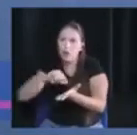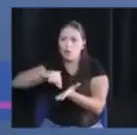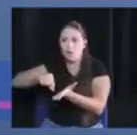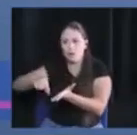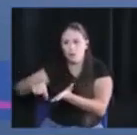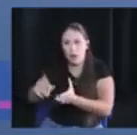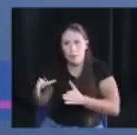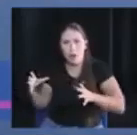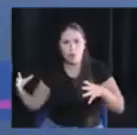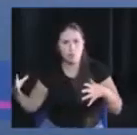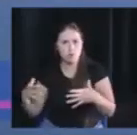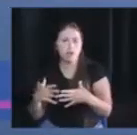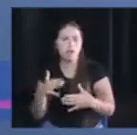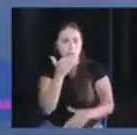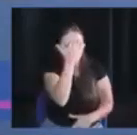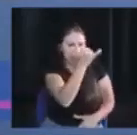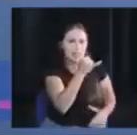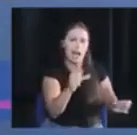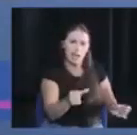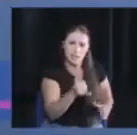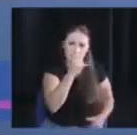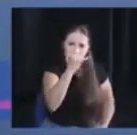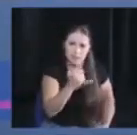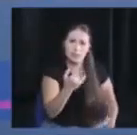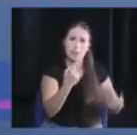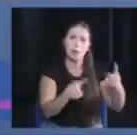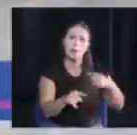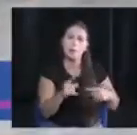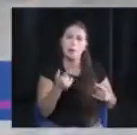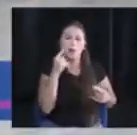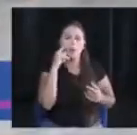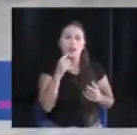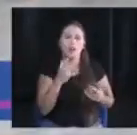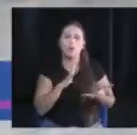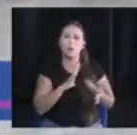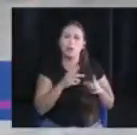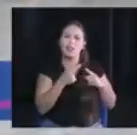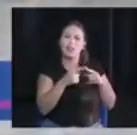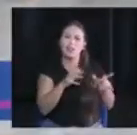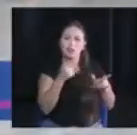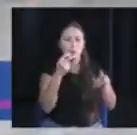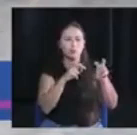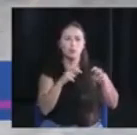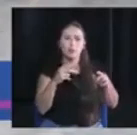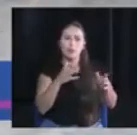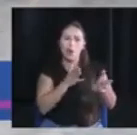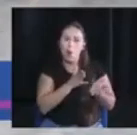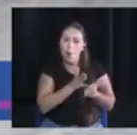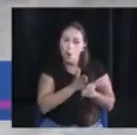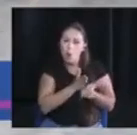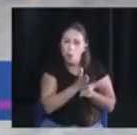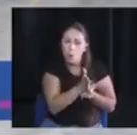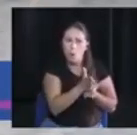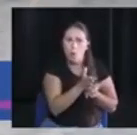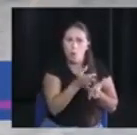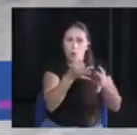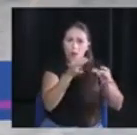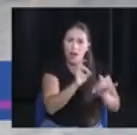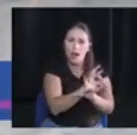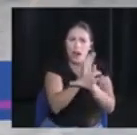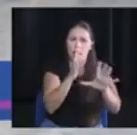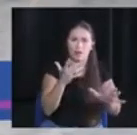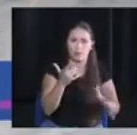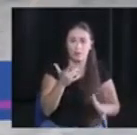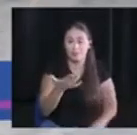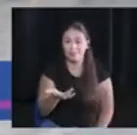está... No digo que el Frente Amplio no lo esté haciendo, pero no lo veo como conduciendo la oposición de una manera clara. No